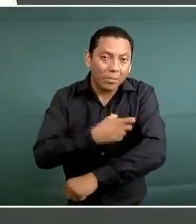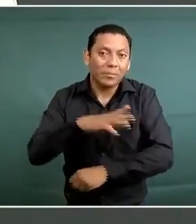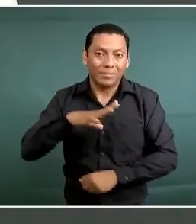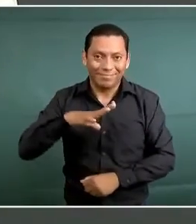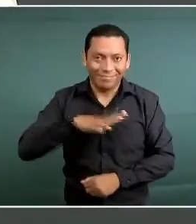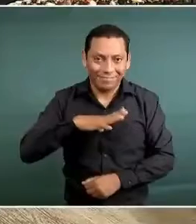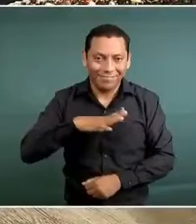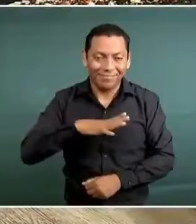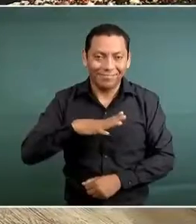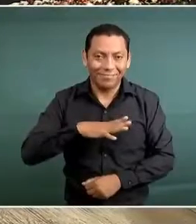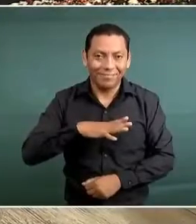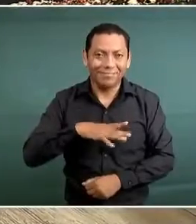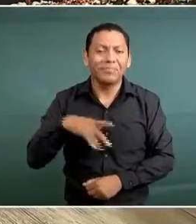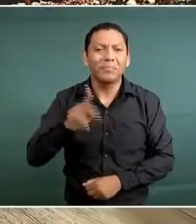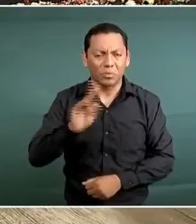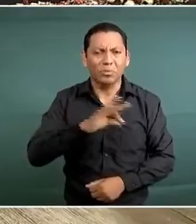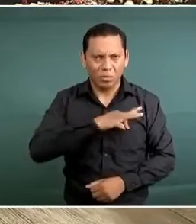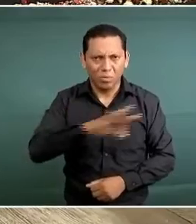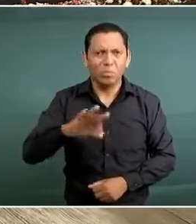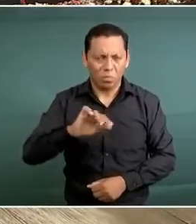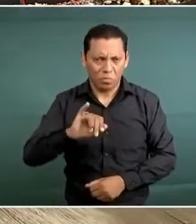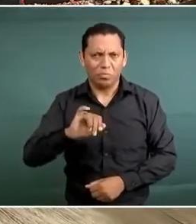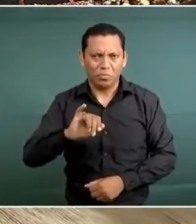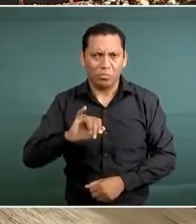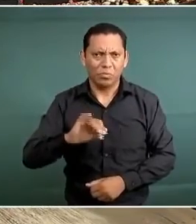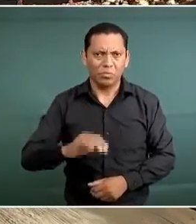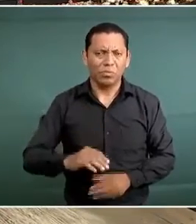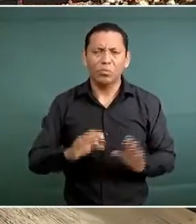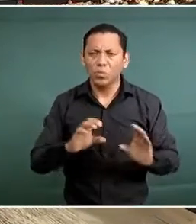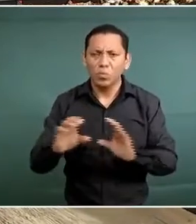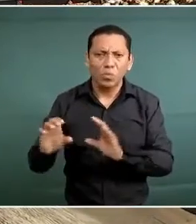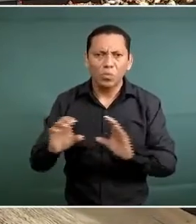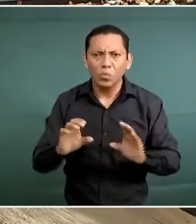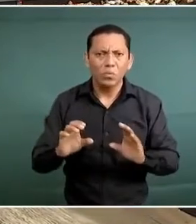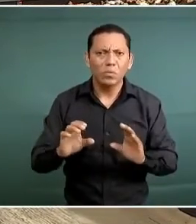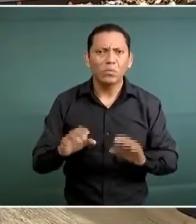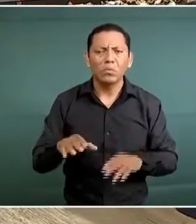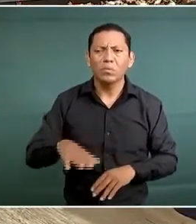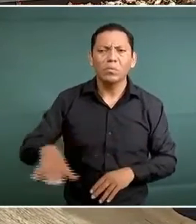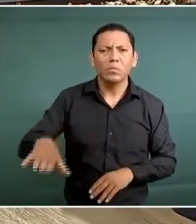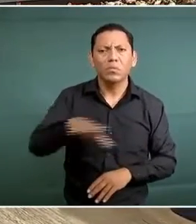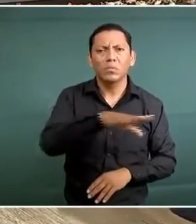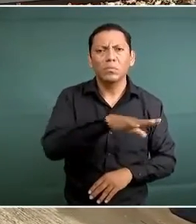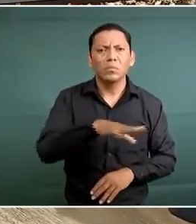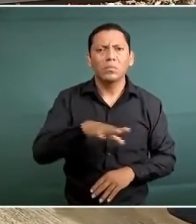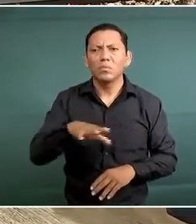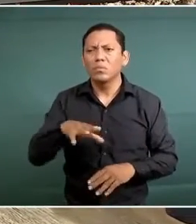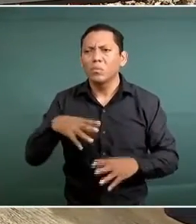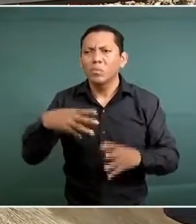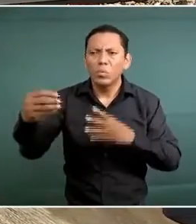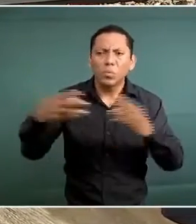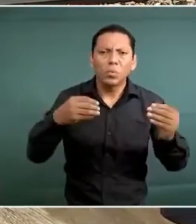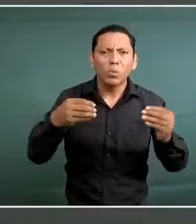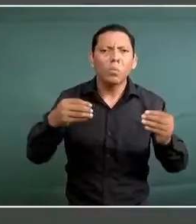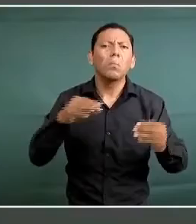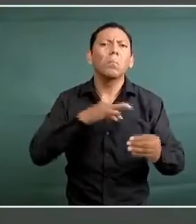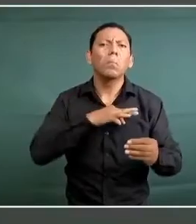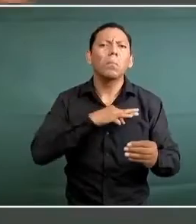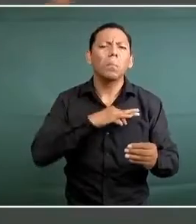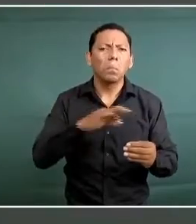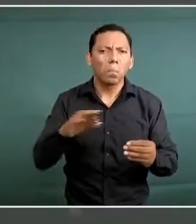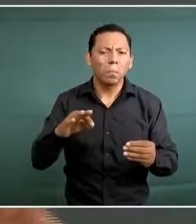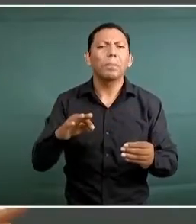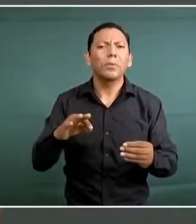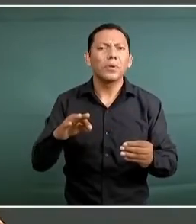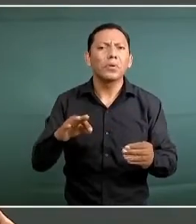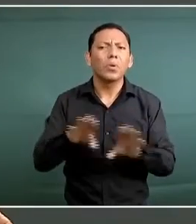pero podemos estar sin infectarnos si